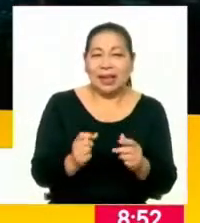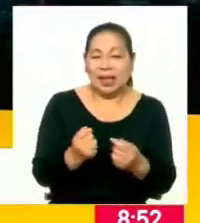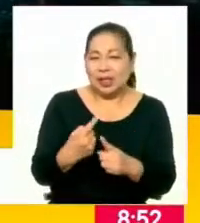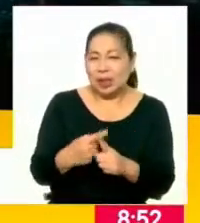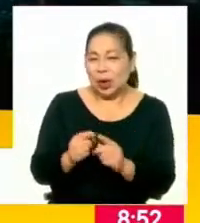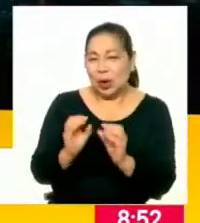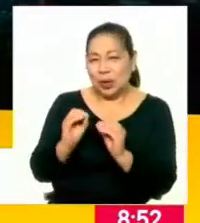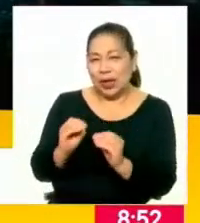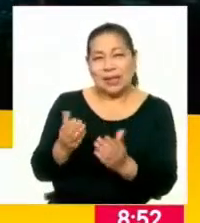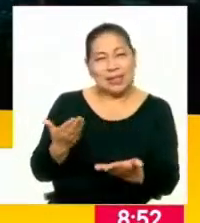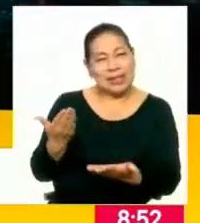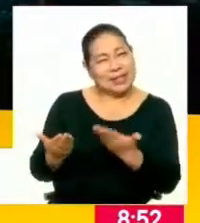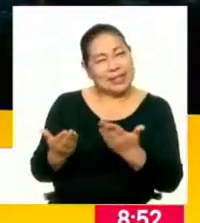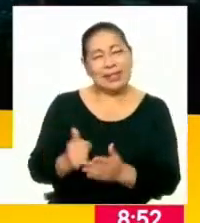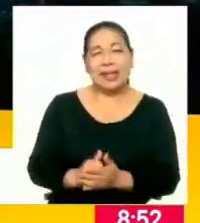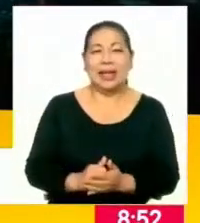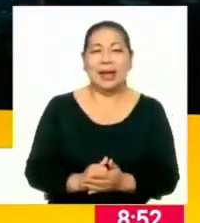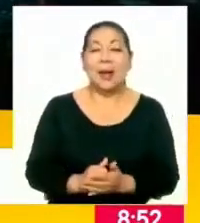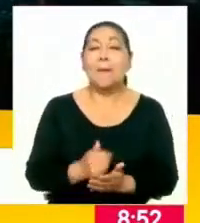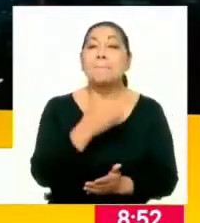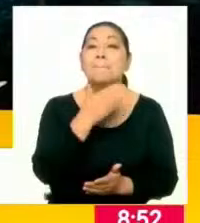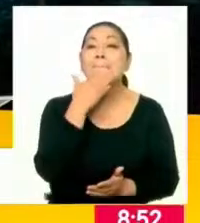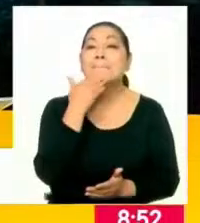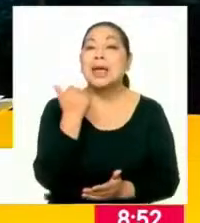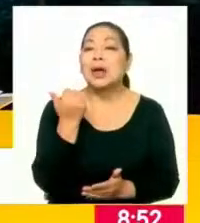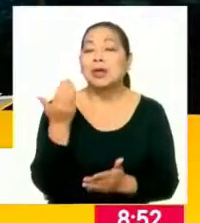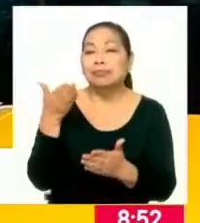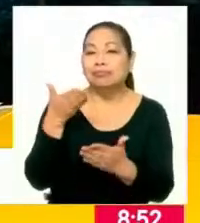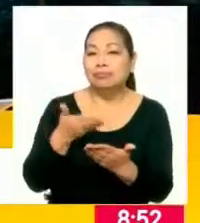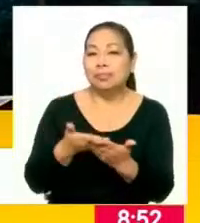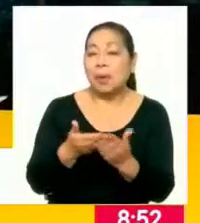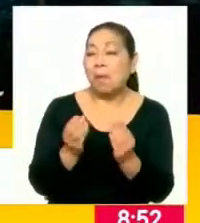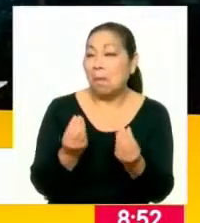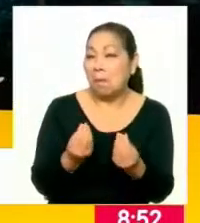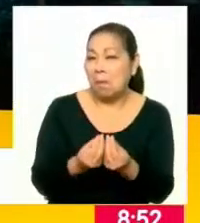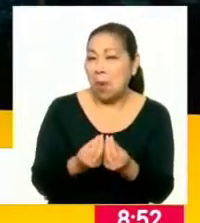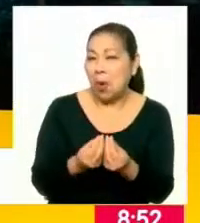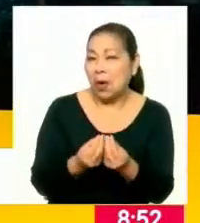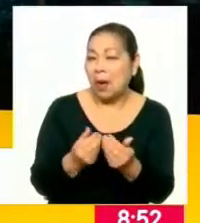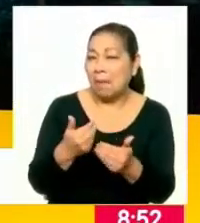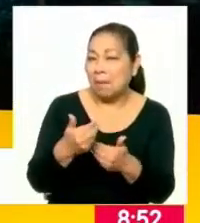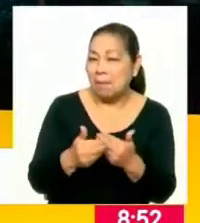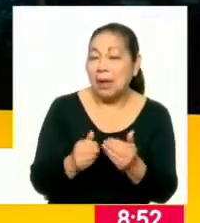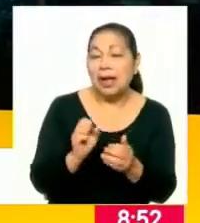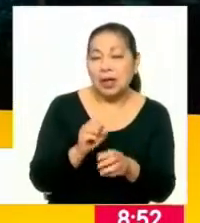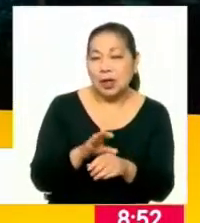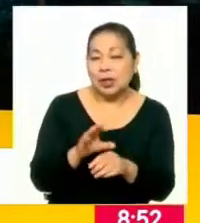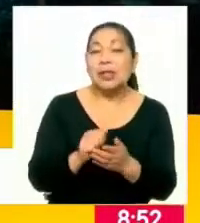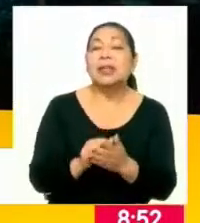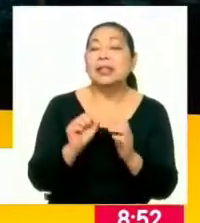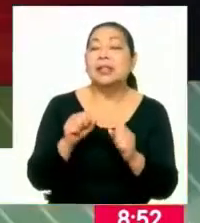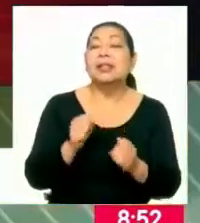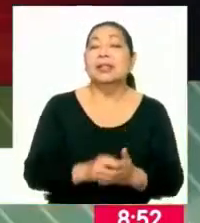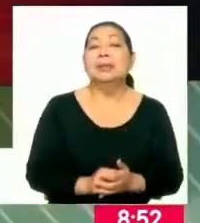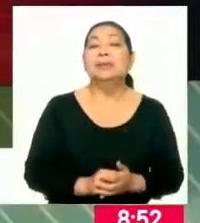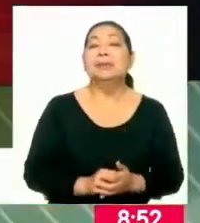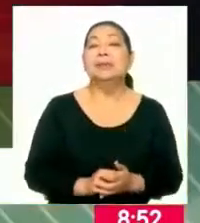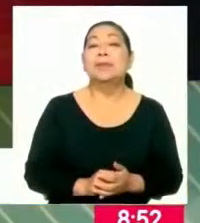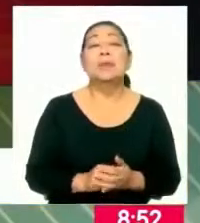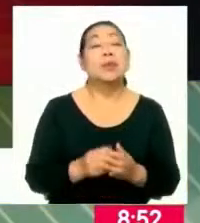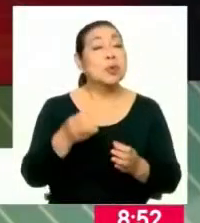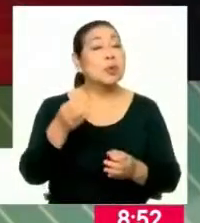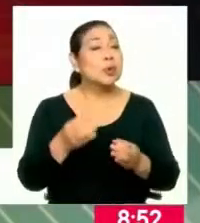exonerar, cumplir con ciertas mejoras que se habían implementado, que eran pocas de las... Más allá de eso, que sí,